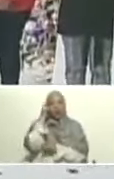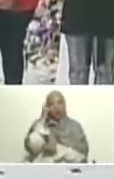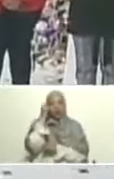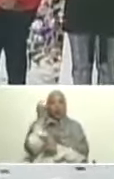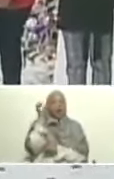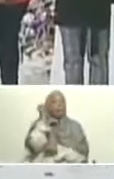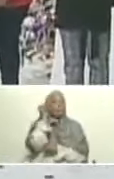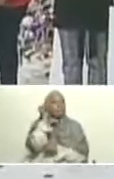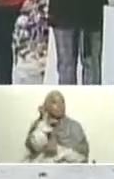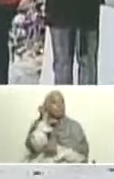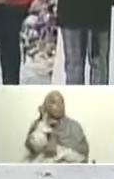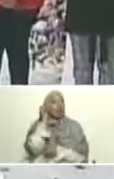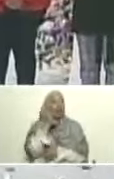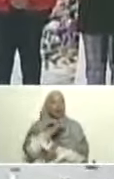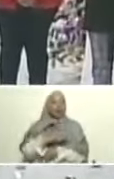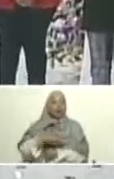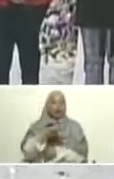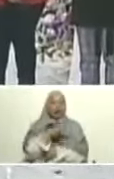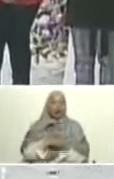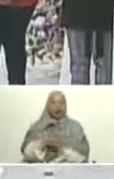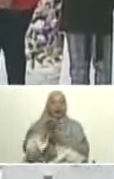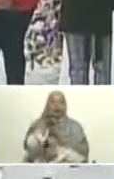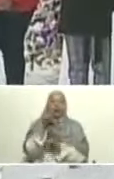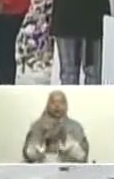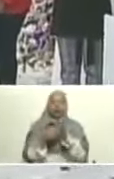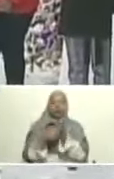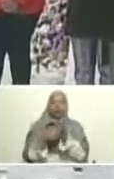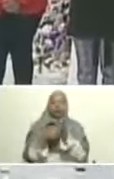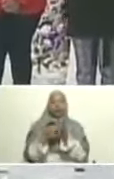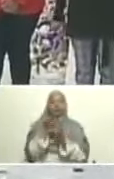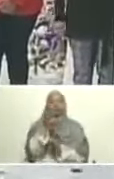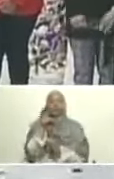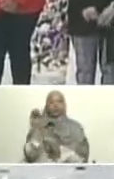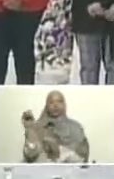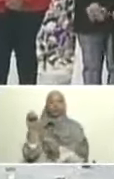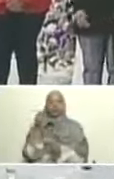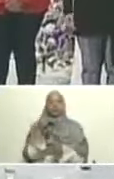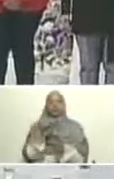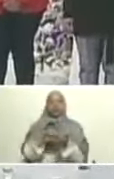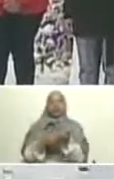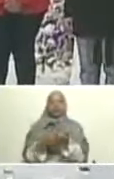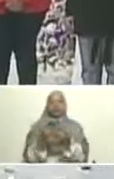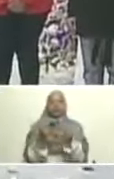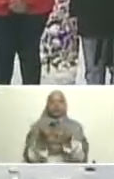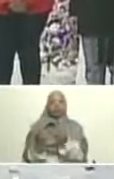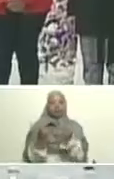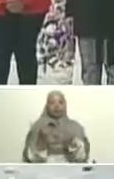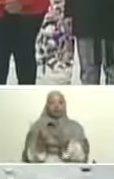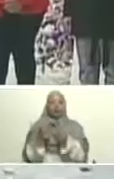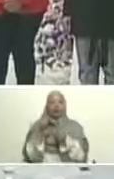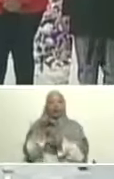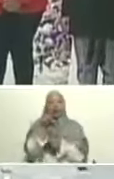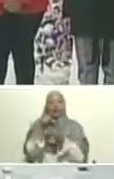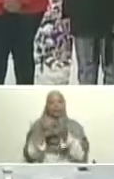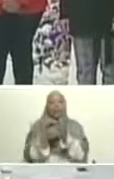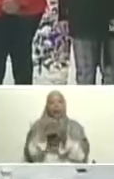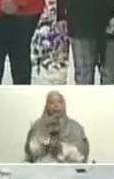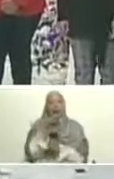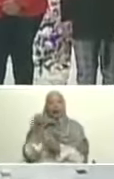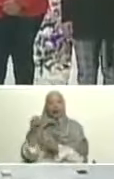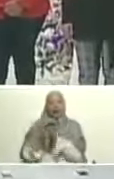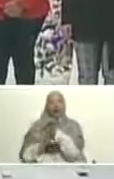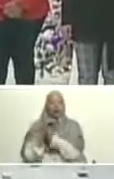Mujer. Vamos a entregar 1.500 créditos para 1.500 emprendedoras en este